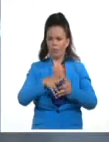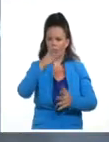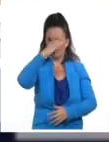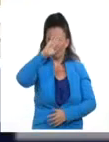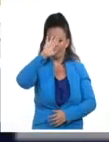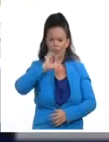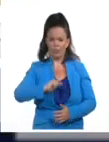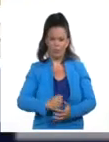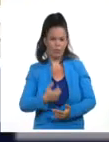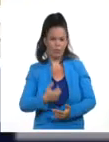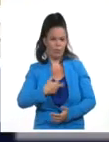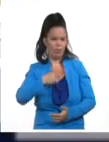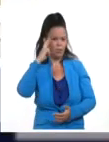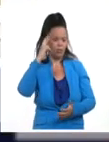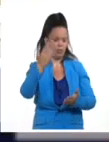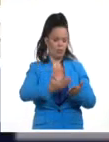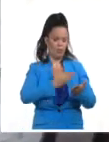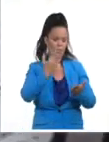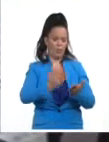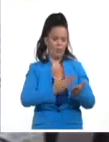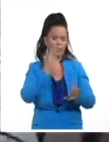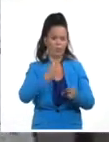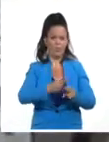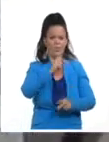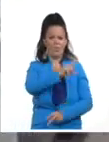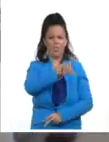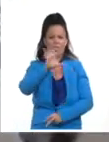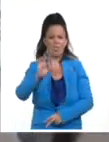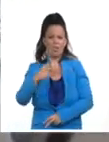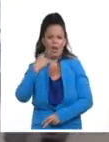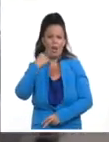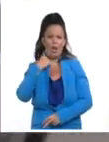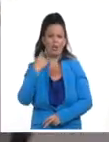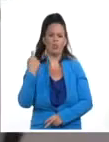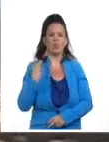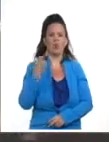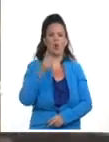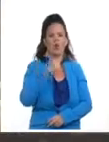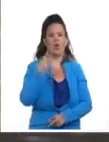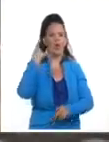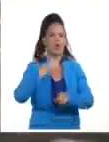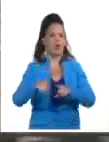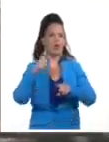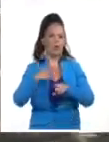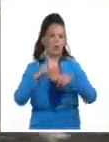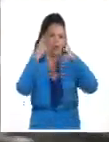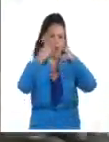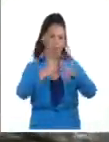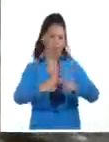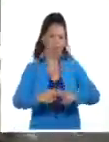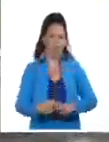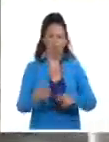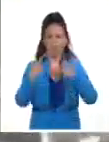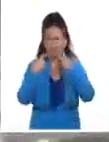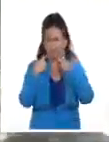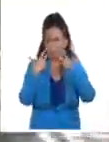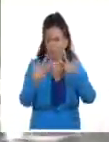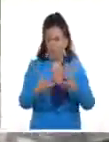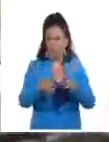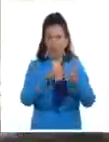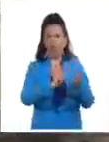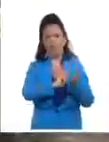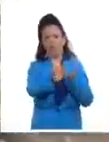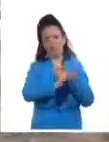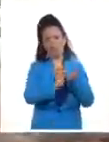Cien años de soledad, del amor y otros demonios, o la hojarasca, son parte de una lista extensa de relatos salidos de la extraordinaria sensibilidad de